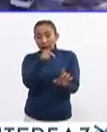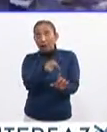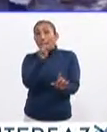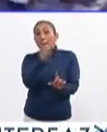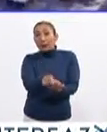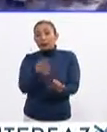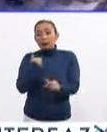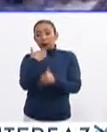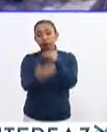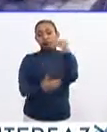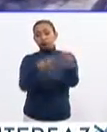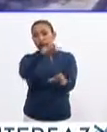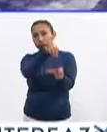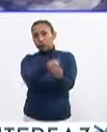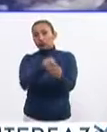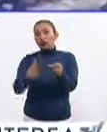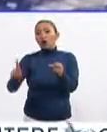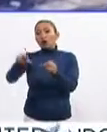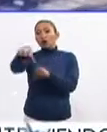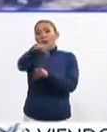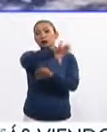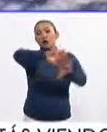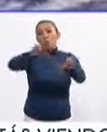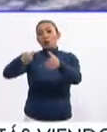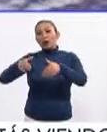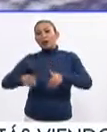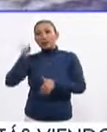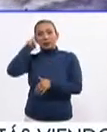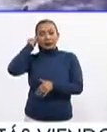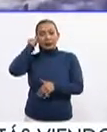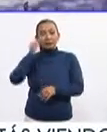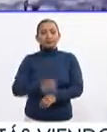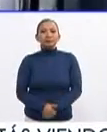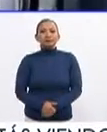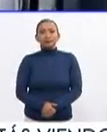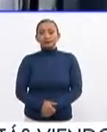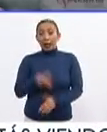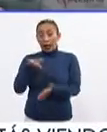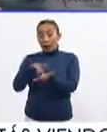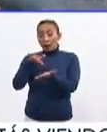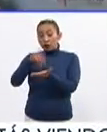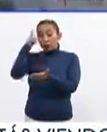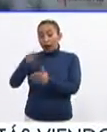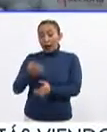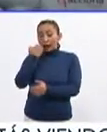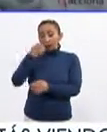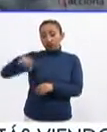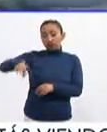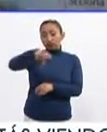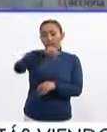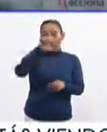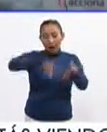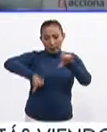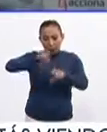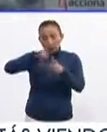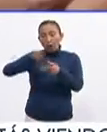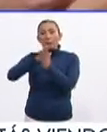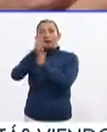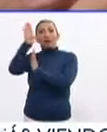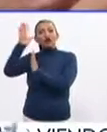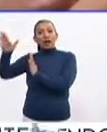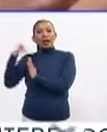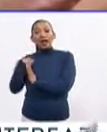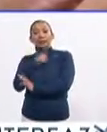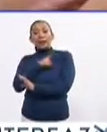como parte del desarrollo integral de los pueblos y comunidades indígenas. El apoyo para la infraestructura como laboratorios y